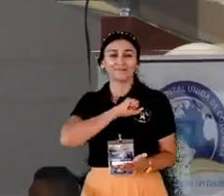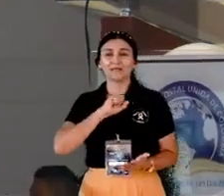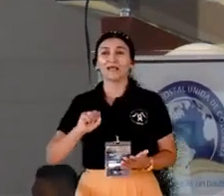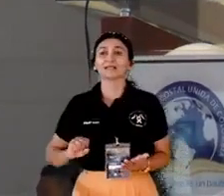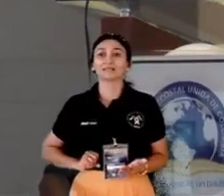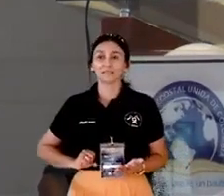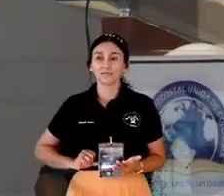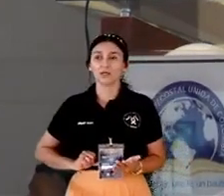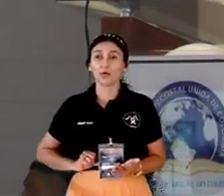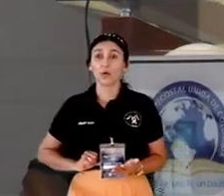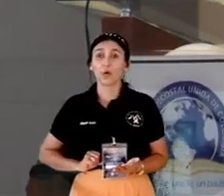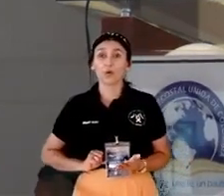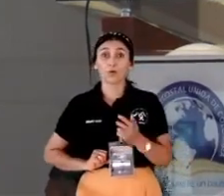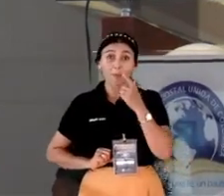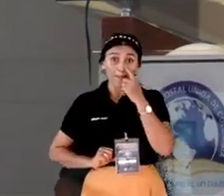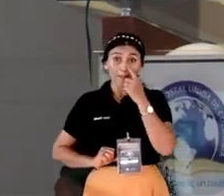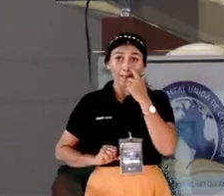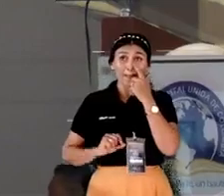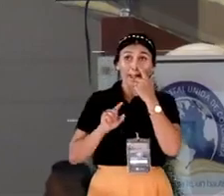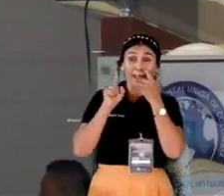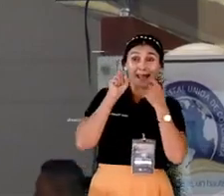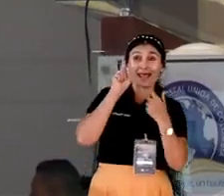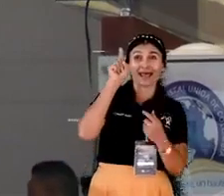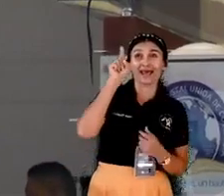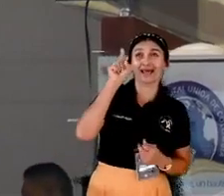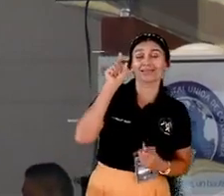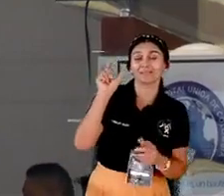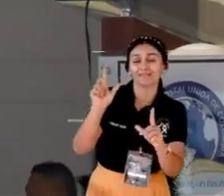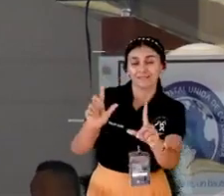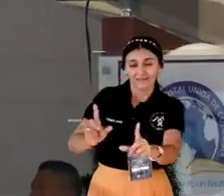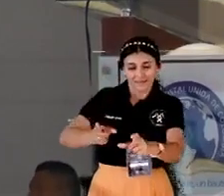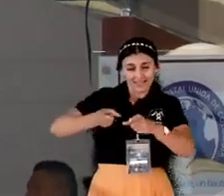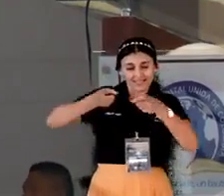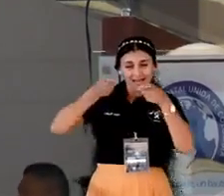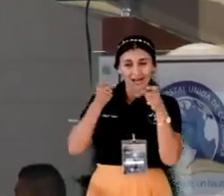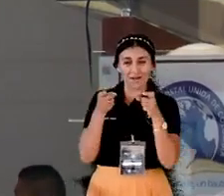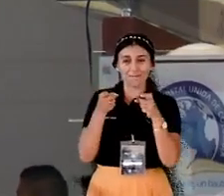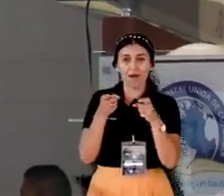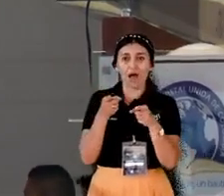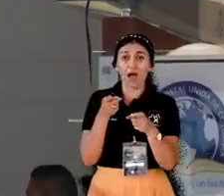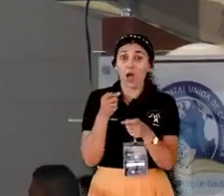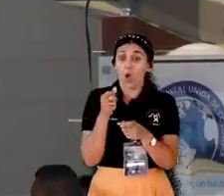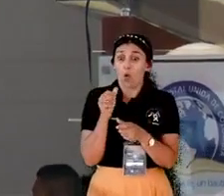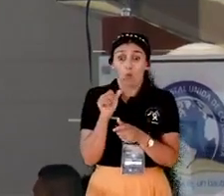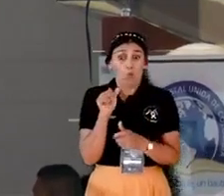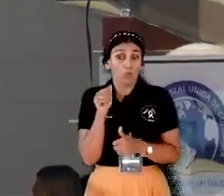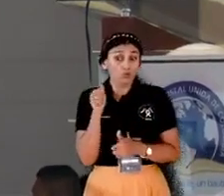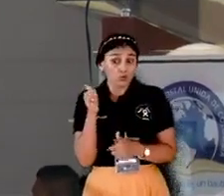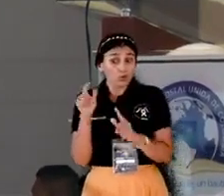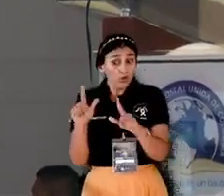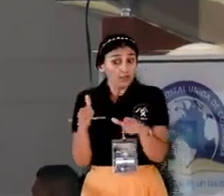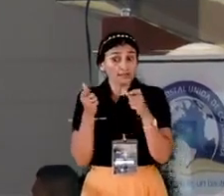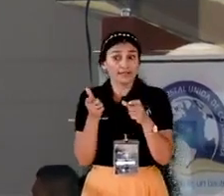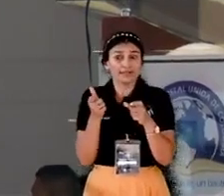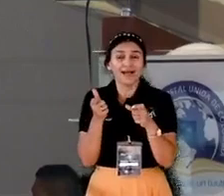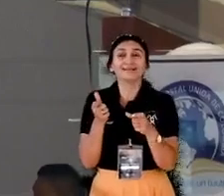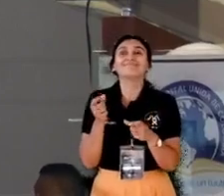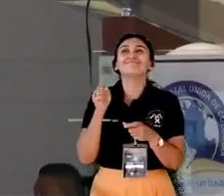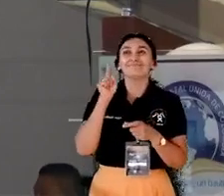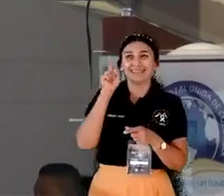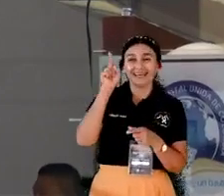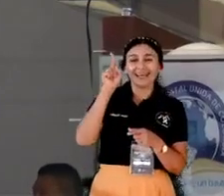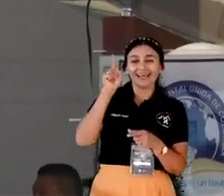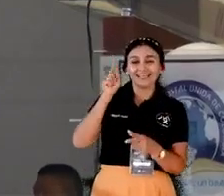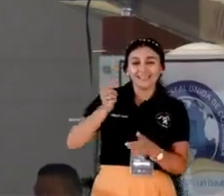reflejando que un Cristo de la gloria las ha rescatado, pero no solo las ha rescatado, sino que las ha